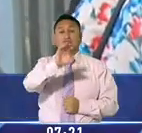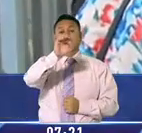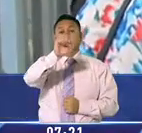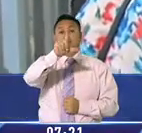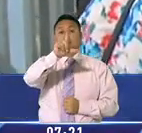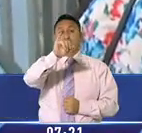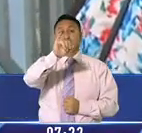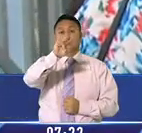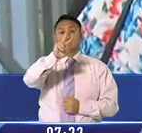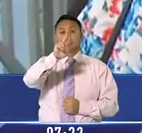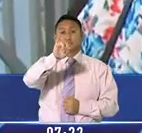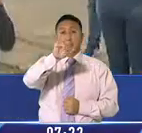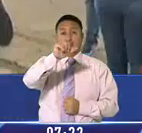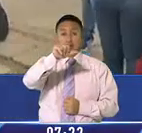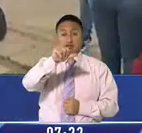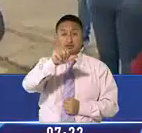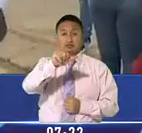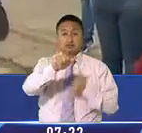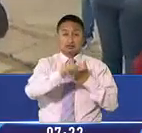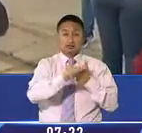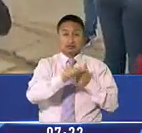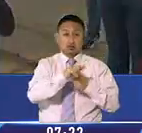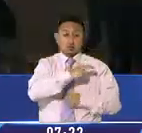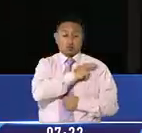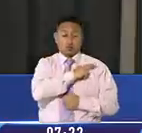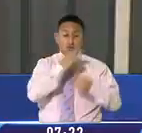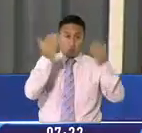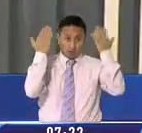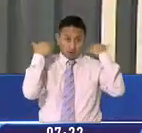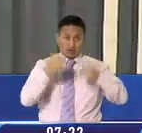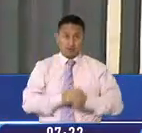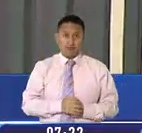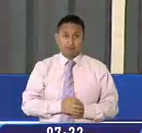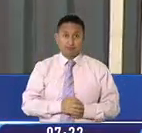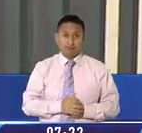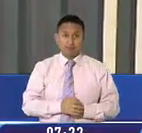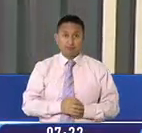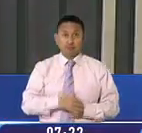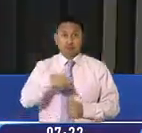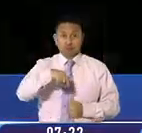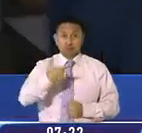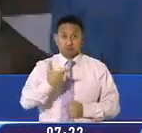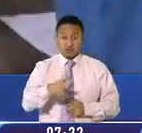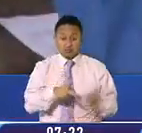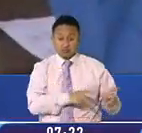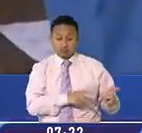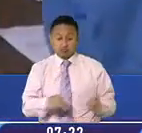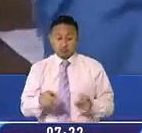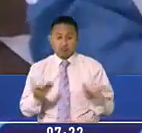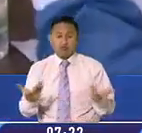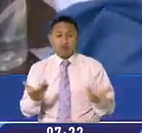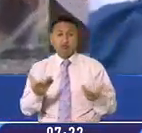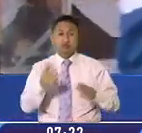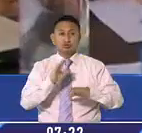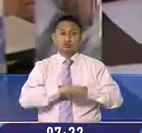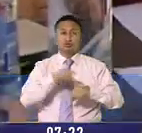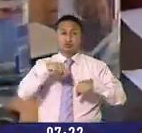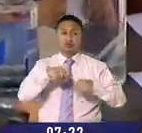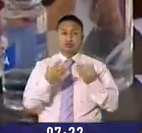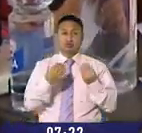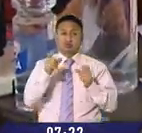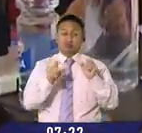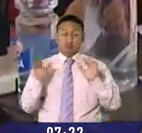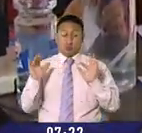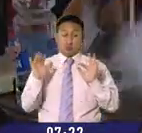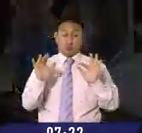Guayaquil, norte de la urbe. Hemos aplicado como un plan de contingencia debido a para poder evitar las aglomeraciones. Tenemos dos salas, la sala que